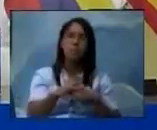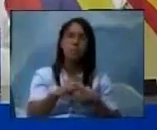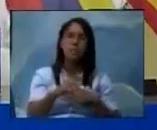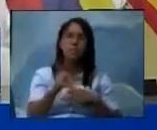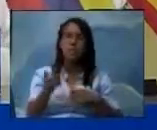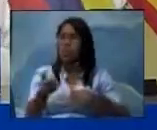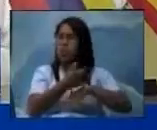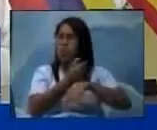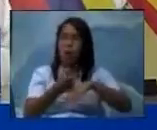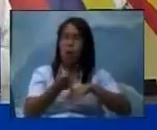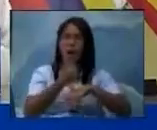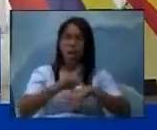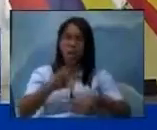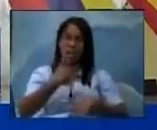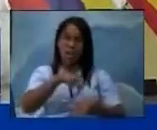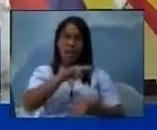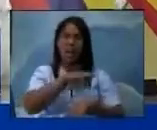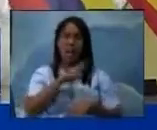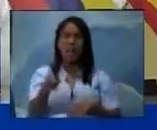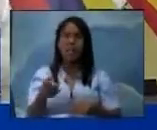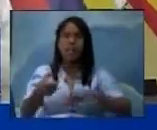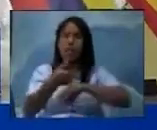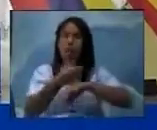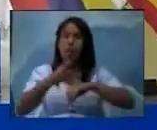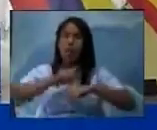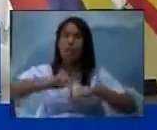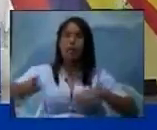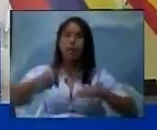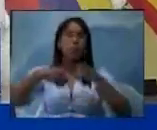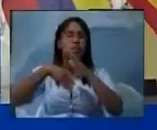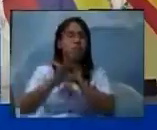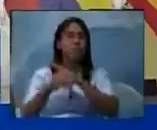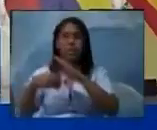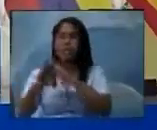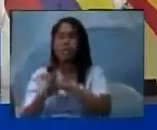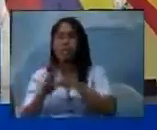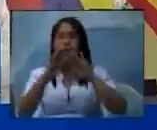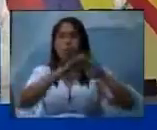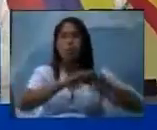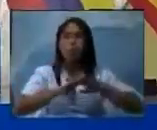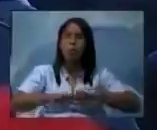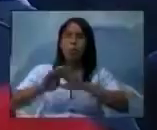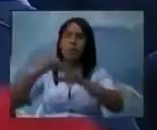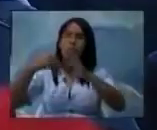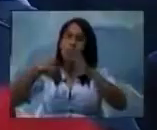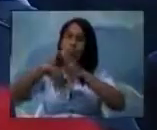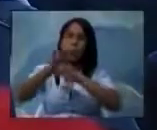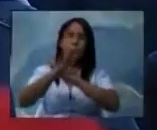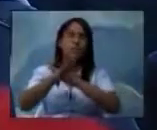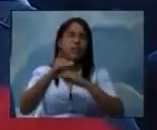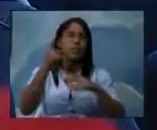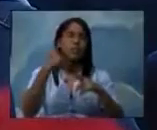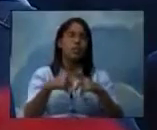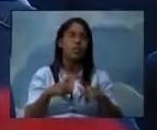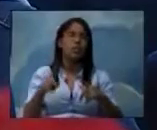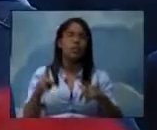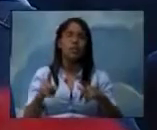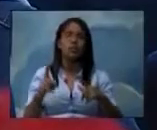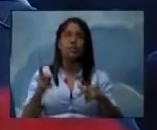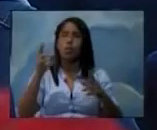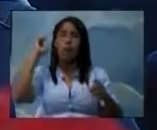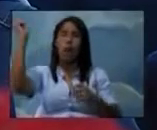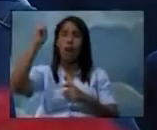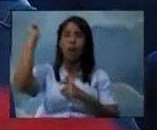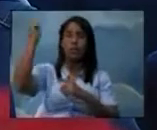los alcaldes pasan, los gobernadores pasan, los ministros pasan, los